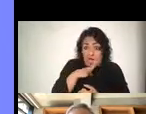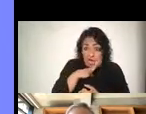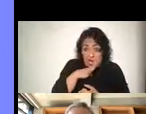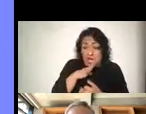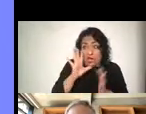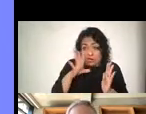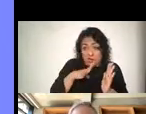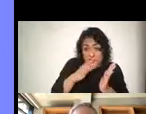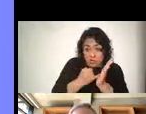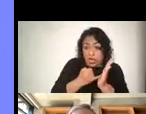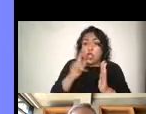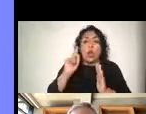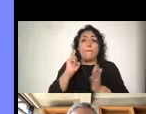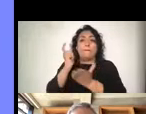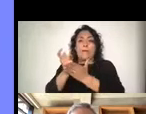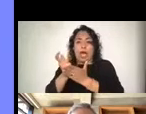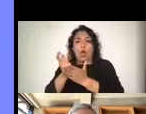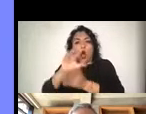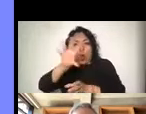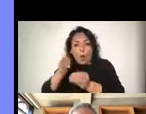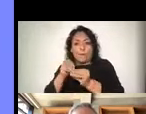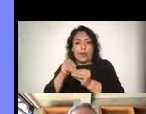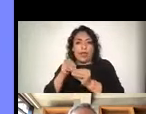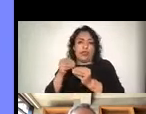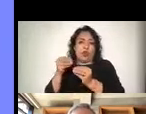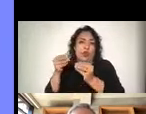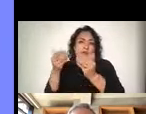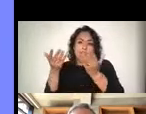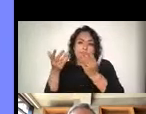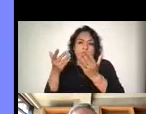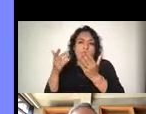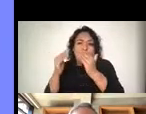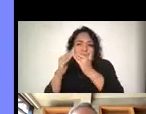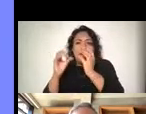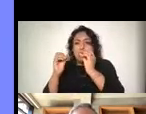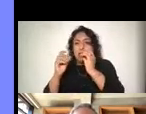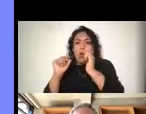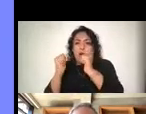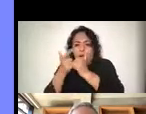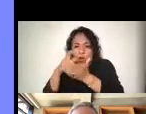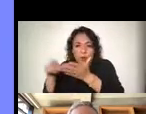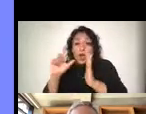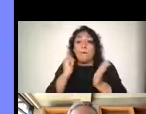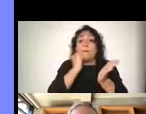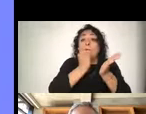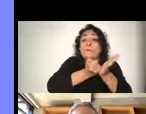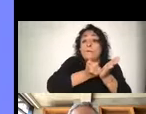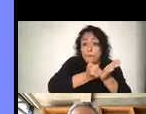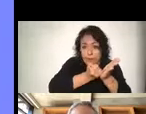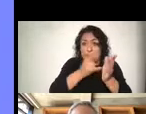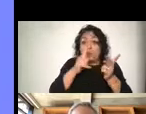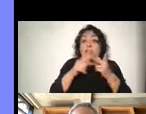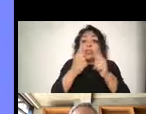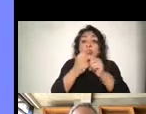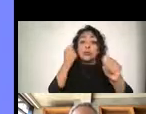la propiedad que compramos, sino la parte de los intereses que básicamente es a los bancos, transporte